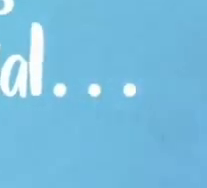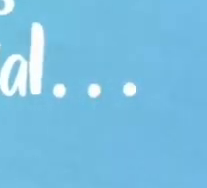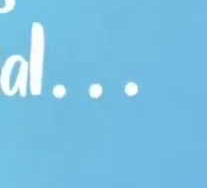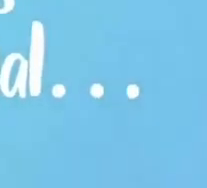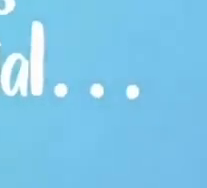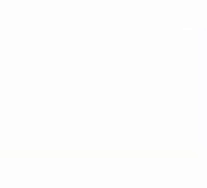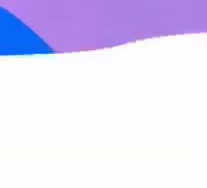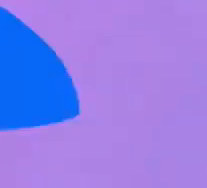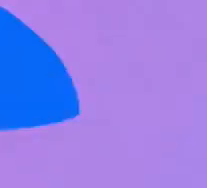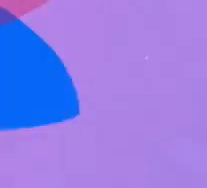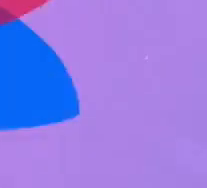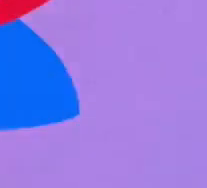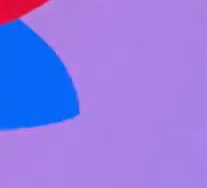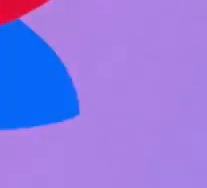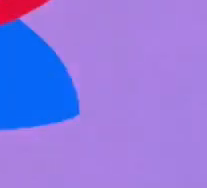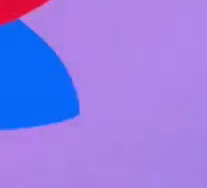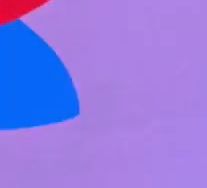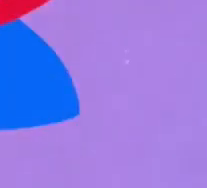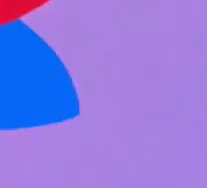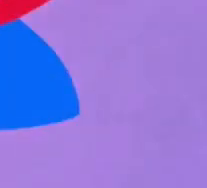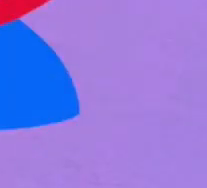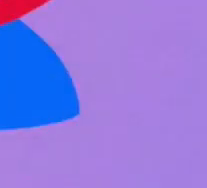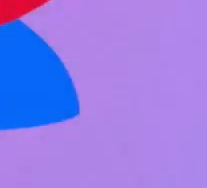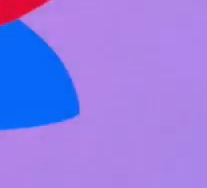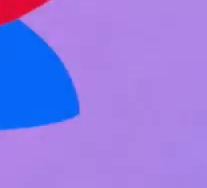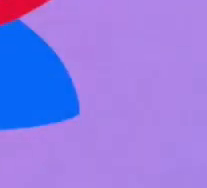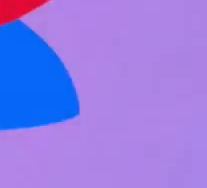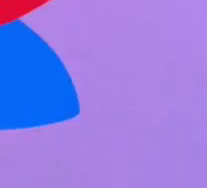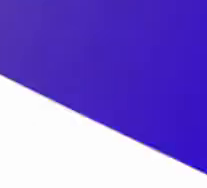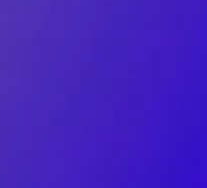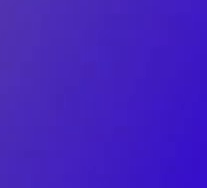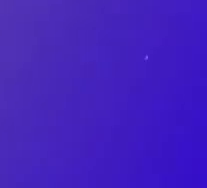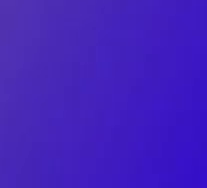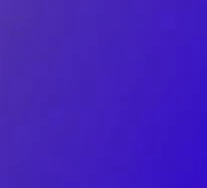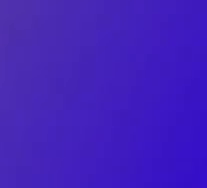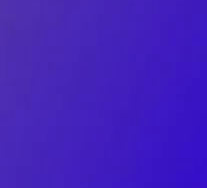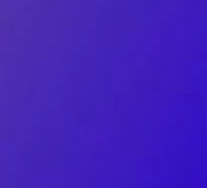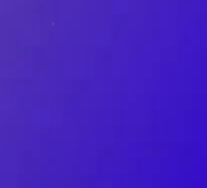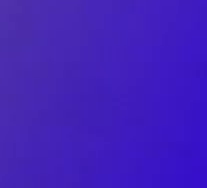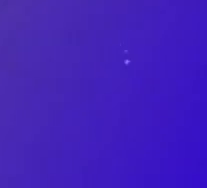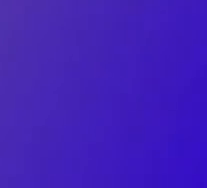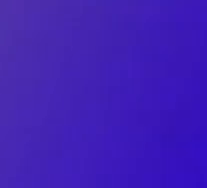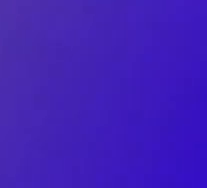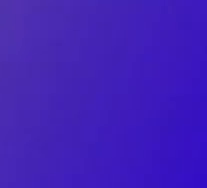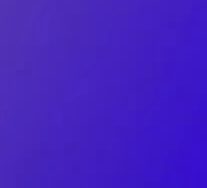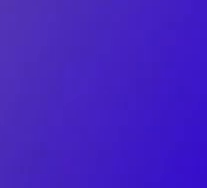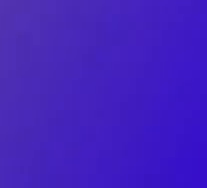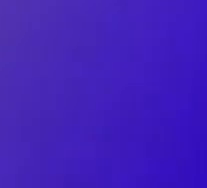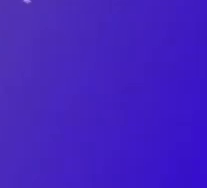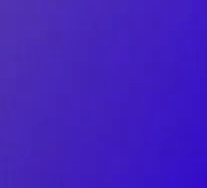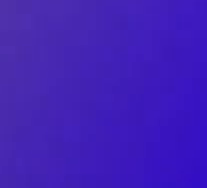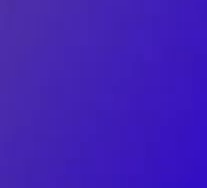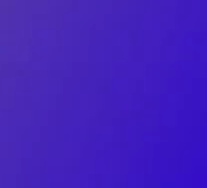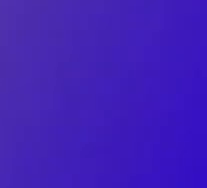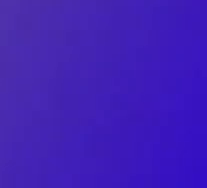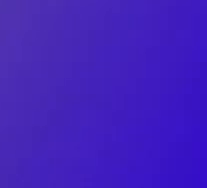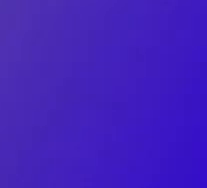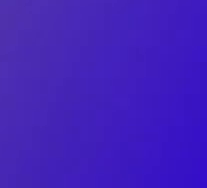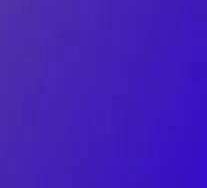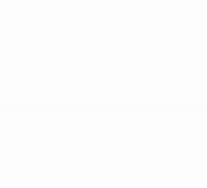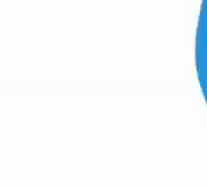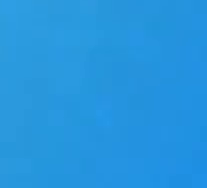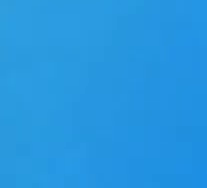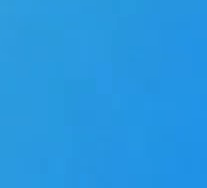antibacterial. Evita tocar ojos, nariz y boca. Al toser o estornudar, debes cubrirte con el